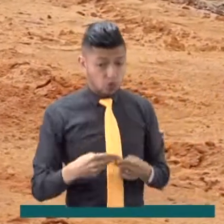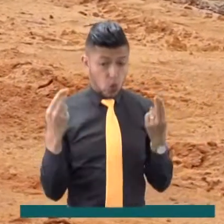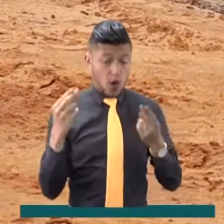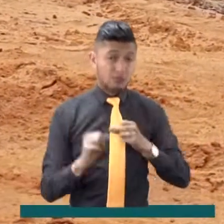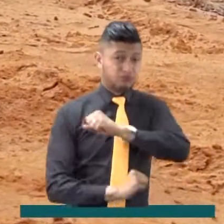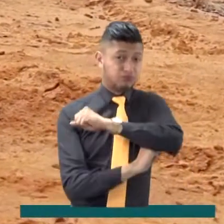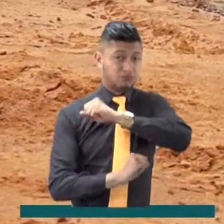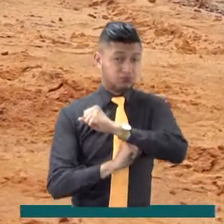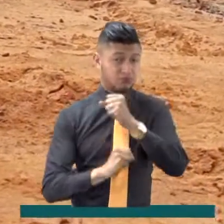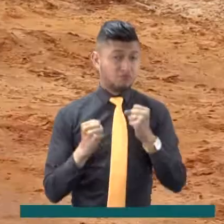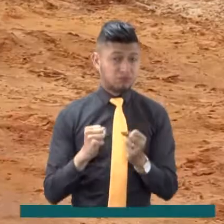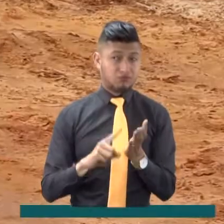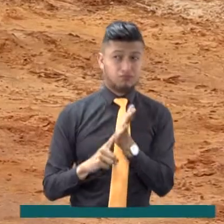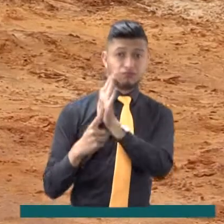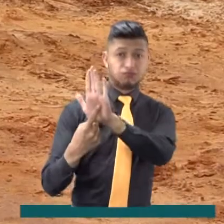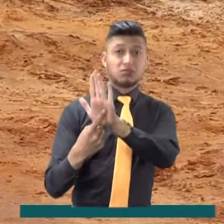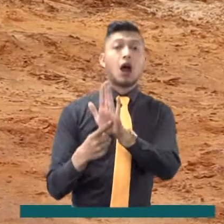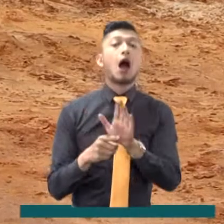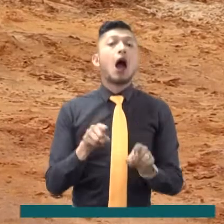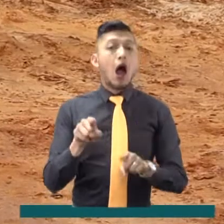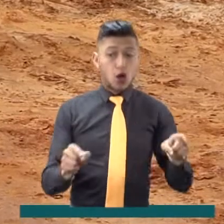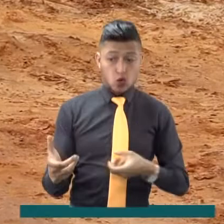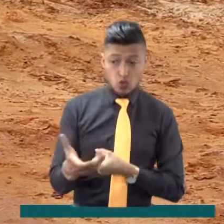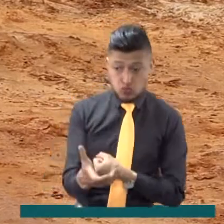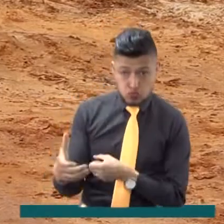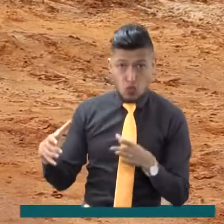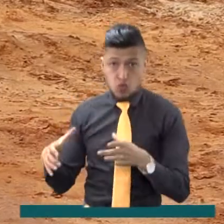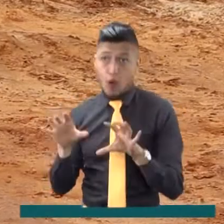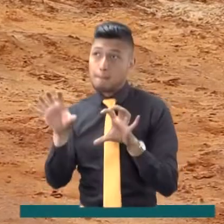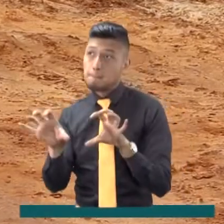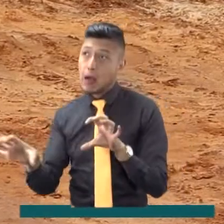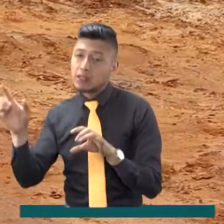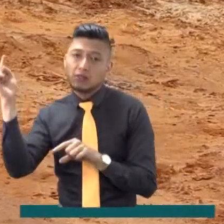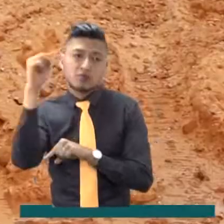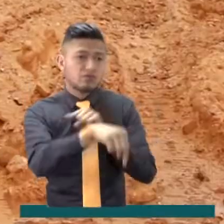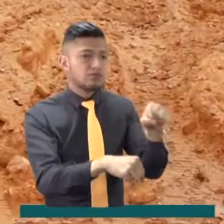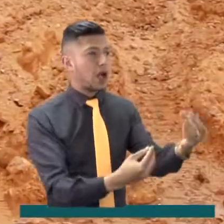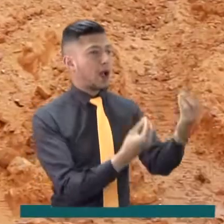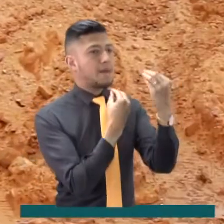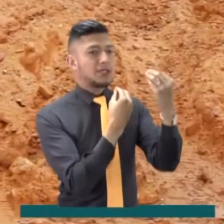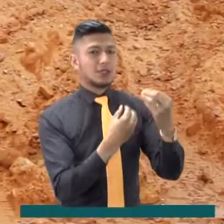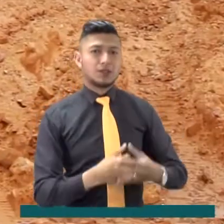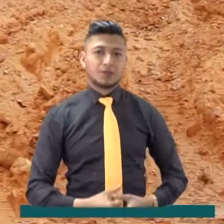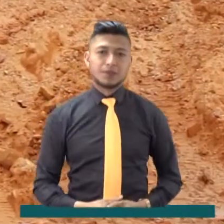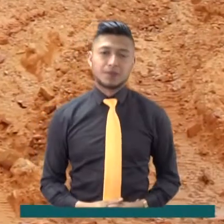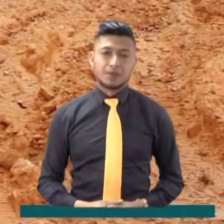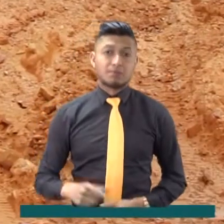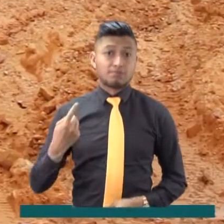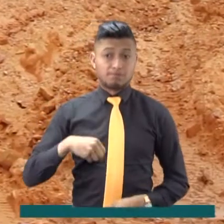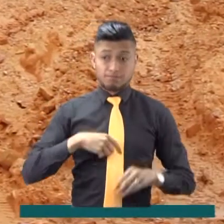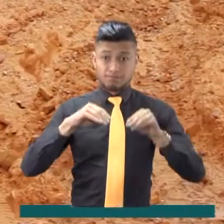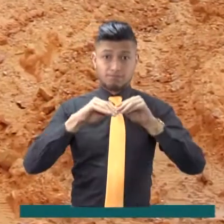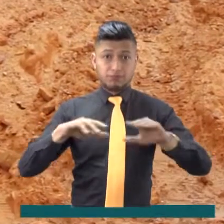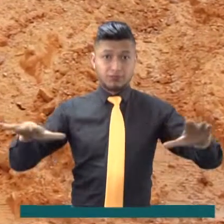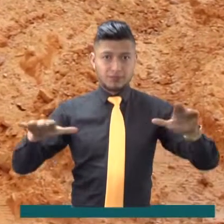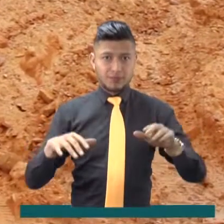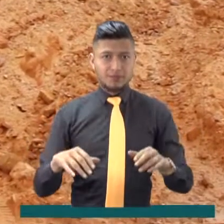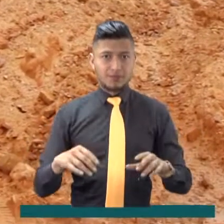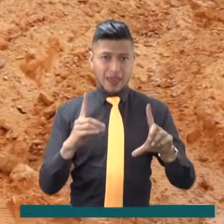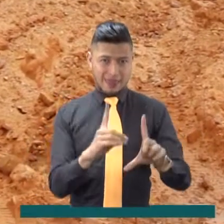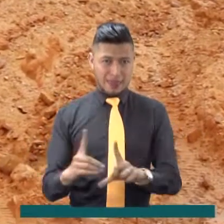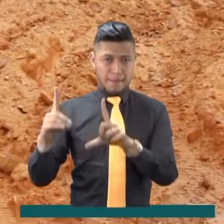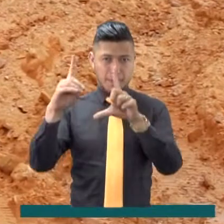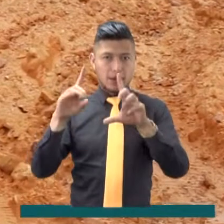hoy asisten a estas capacitaciones bomberos de otros países. Lanzamos un diplomado para